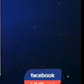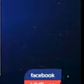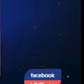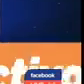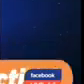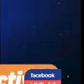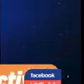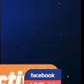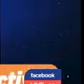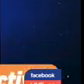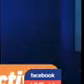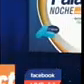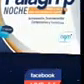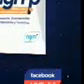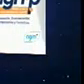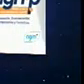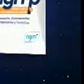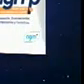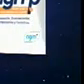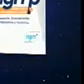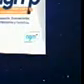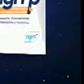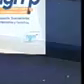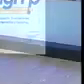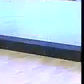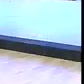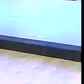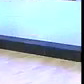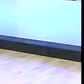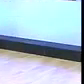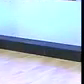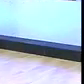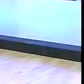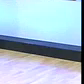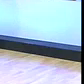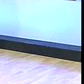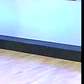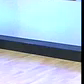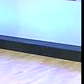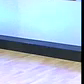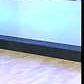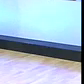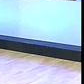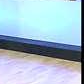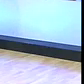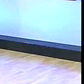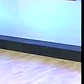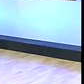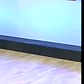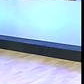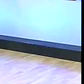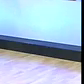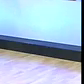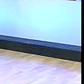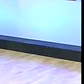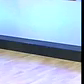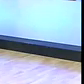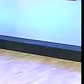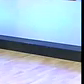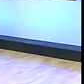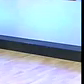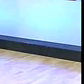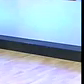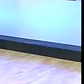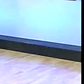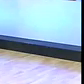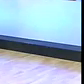noche efectivo. Presenta. Y para un día sin mocosera, Palagrip efectivo. Y cuando vayas a dormir, prueba